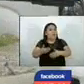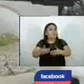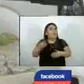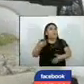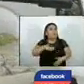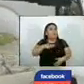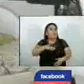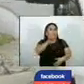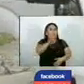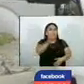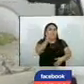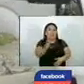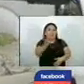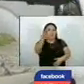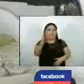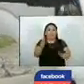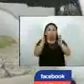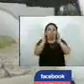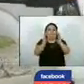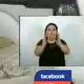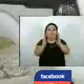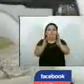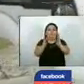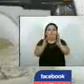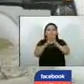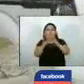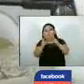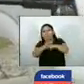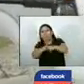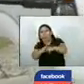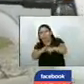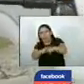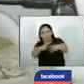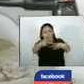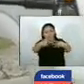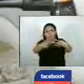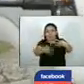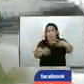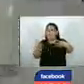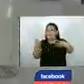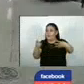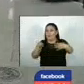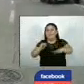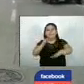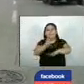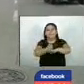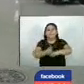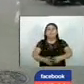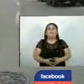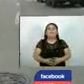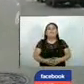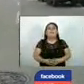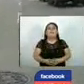días hábiles. Sin embargo, los cambios al marco legal aún no entran en vigencia.